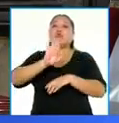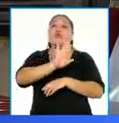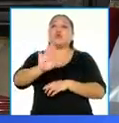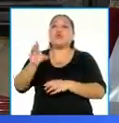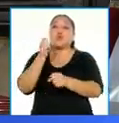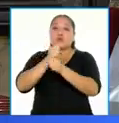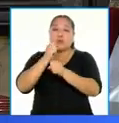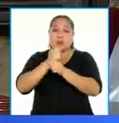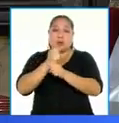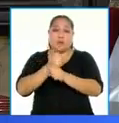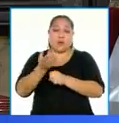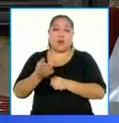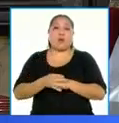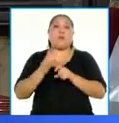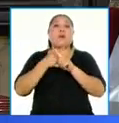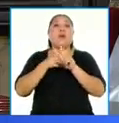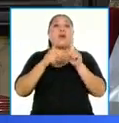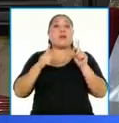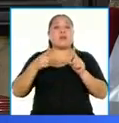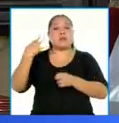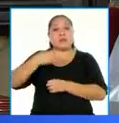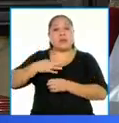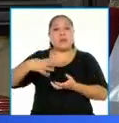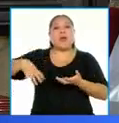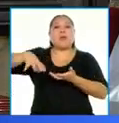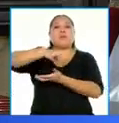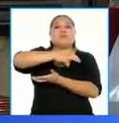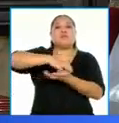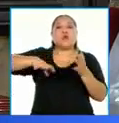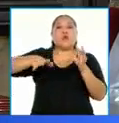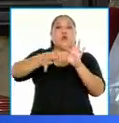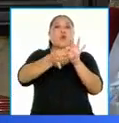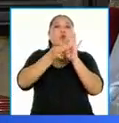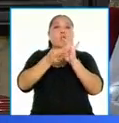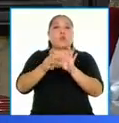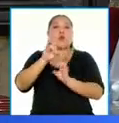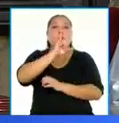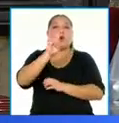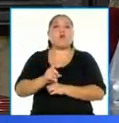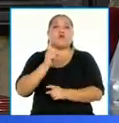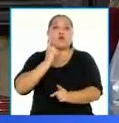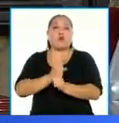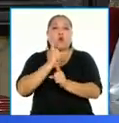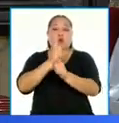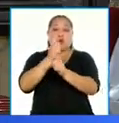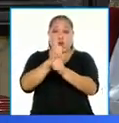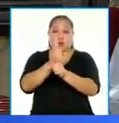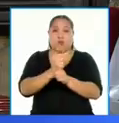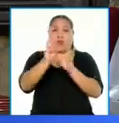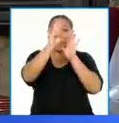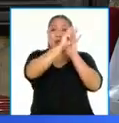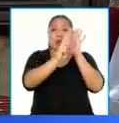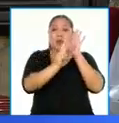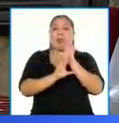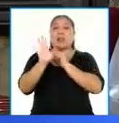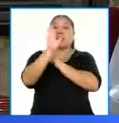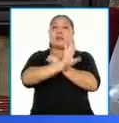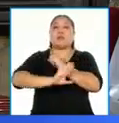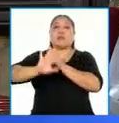actividades laborales, pero siempre combinándolas con el uso adecuado de los métodos o los medios